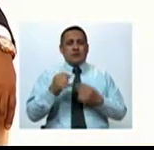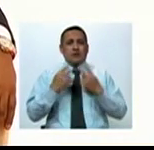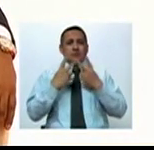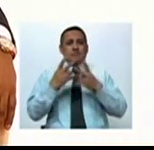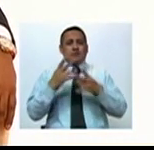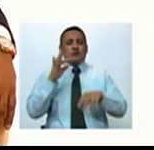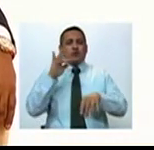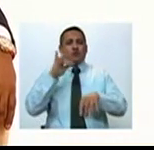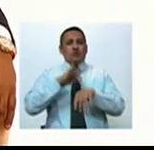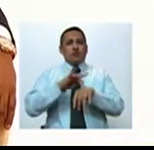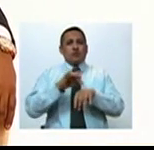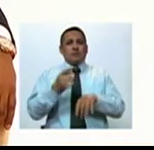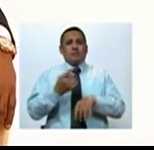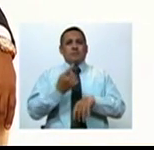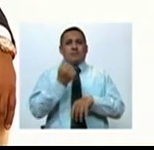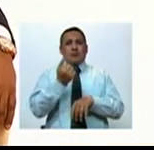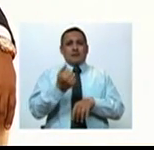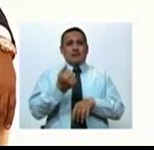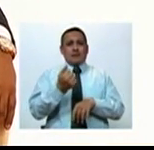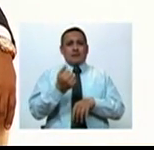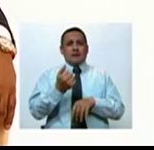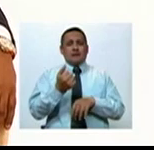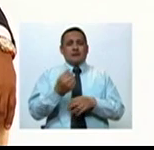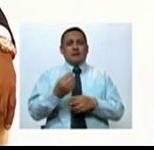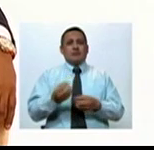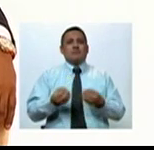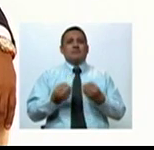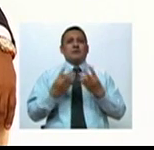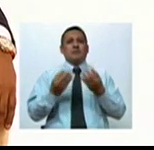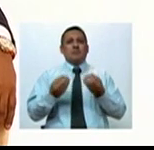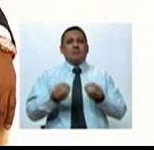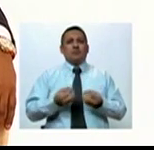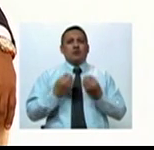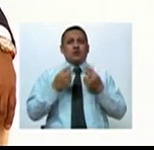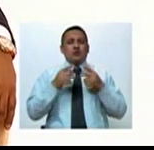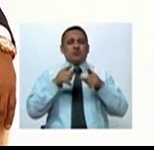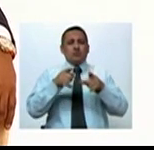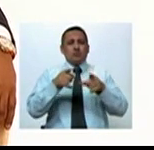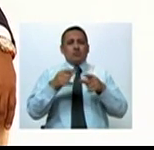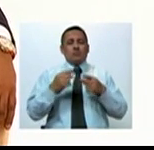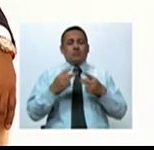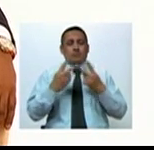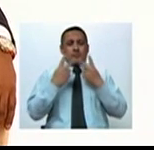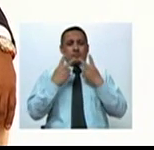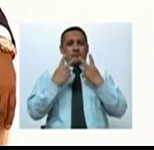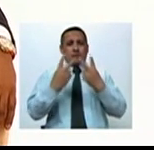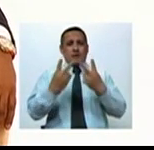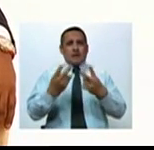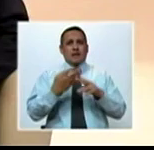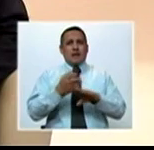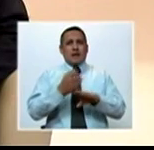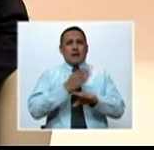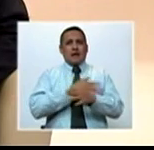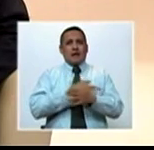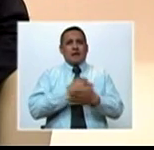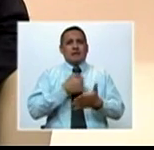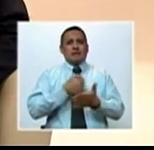esta intangibilidad de ingresos porque lo que tú recibes es